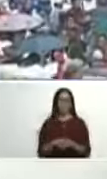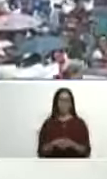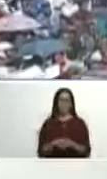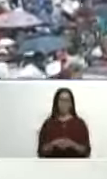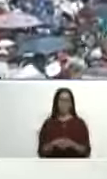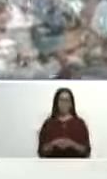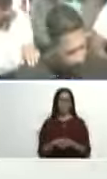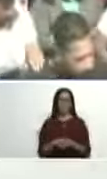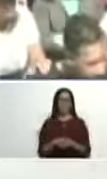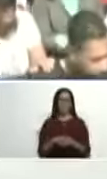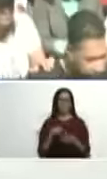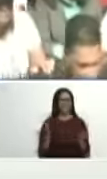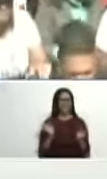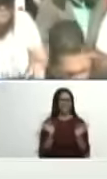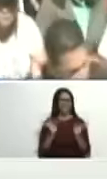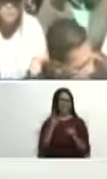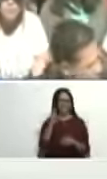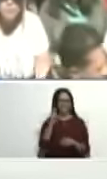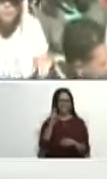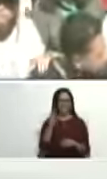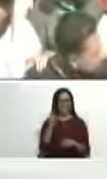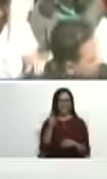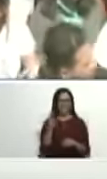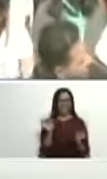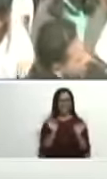Casi nadie tiene Act ya, ¿verdad?